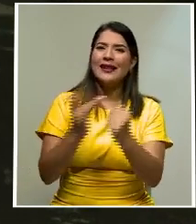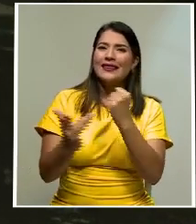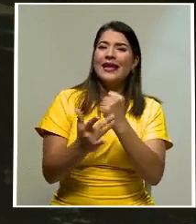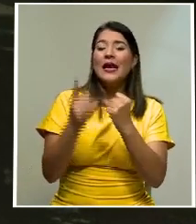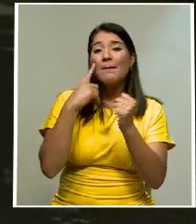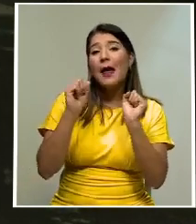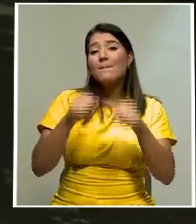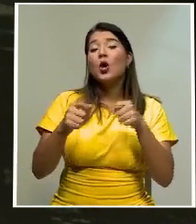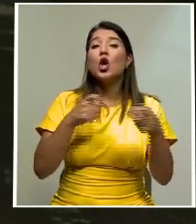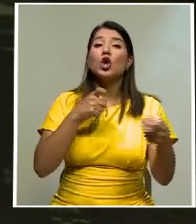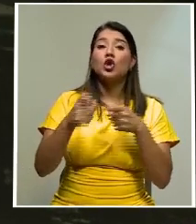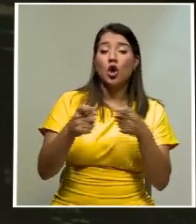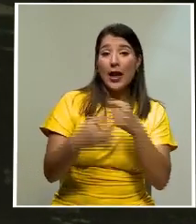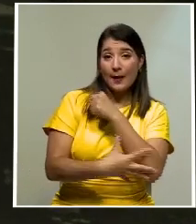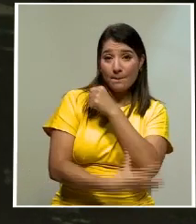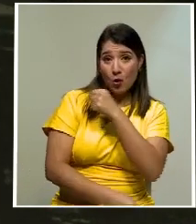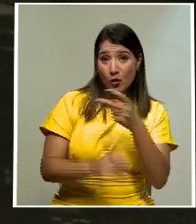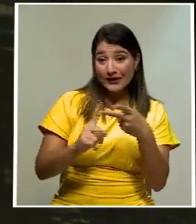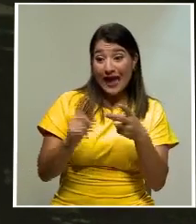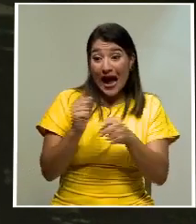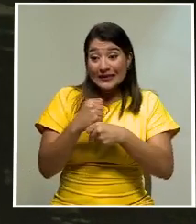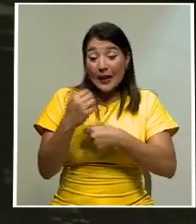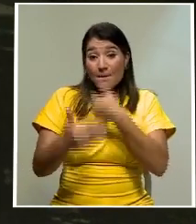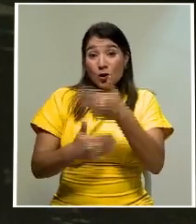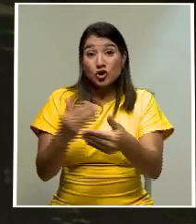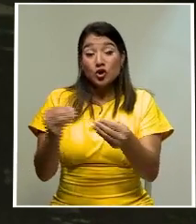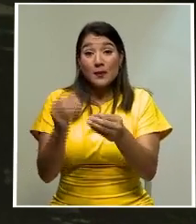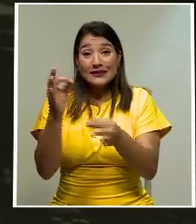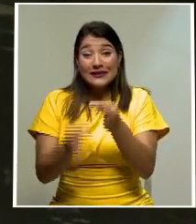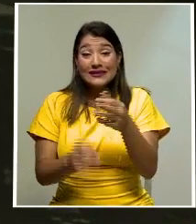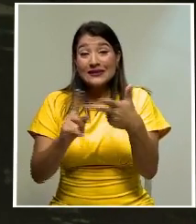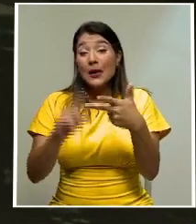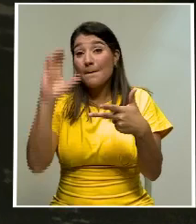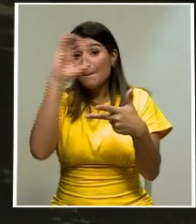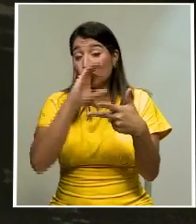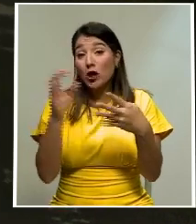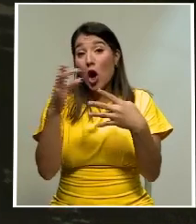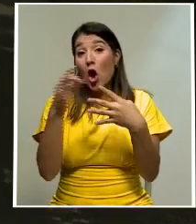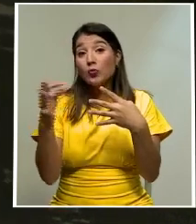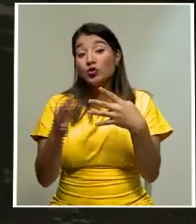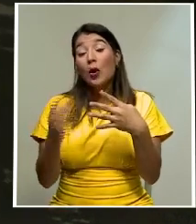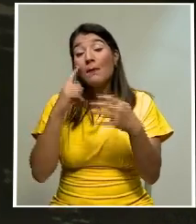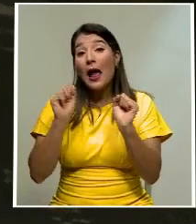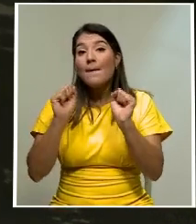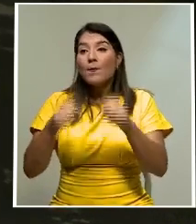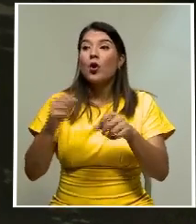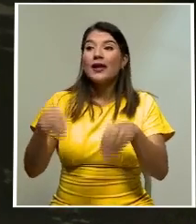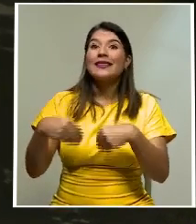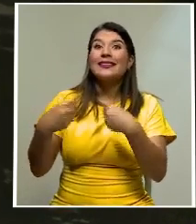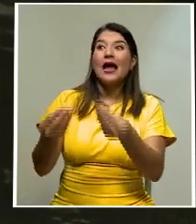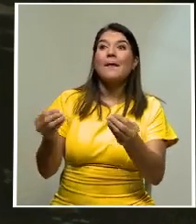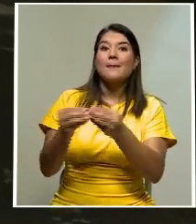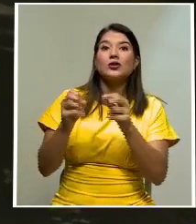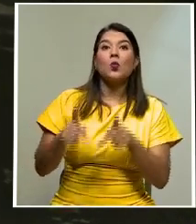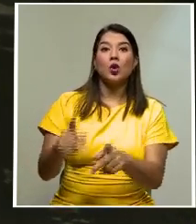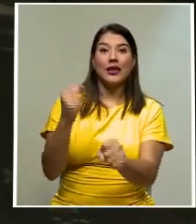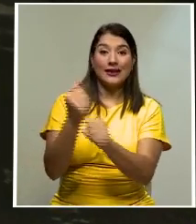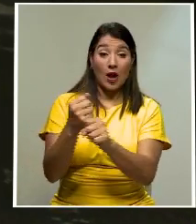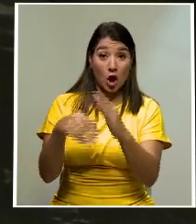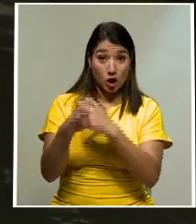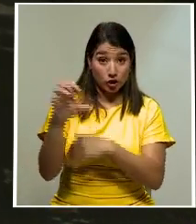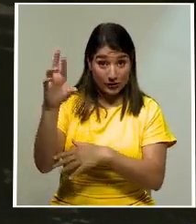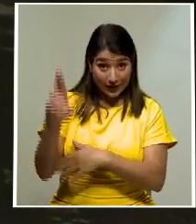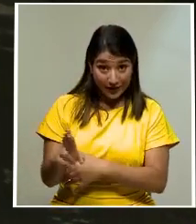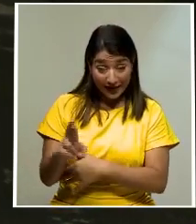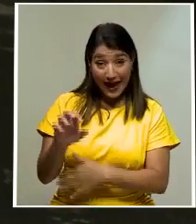pobreza, simplificar y reducir los trámites y buscar también alternativas para generar más empleo en el país. Seisel y